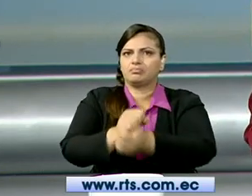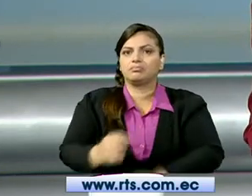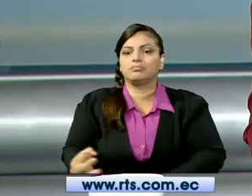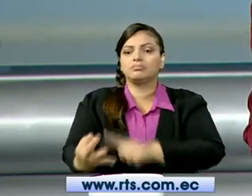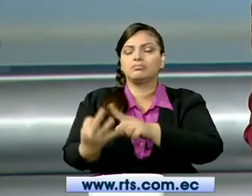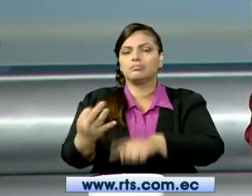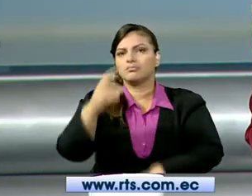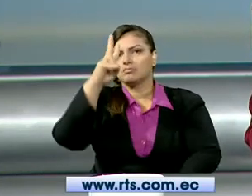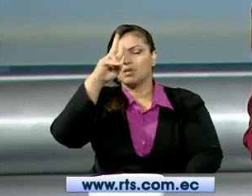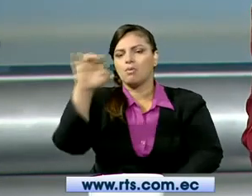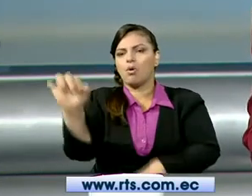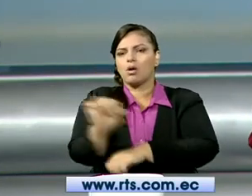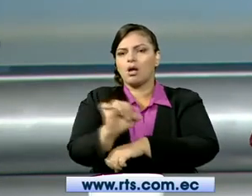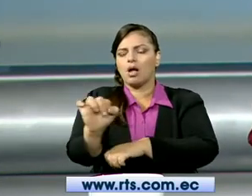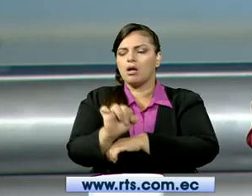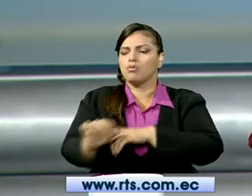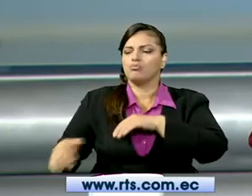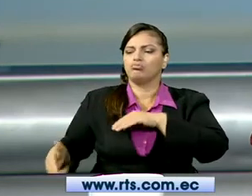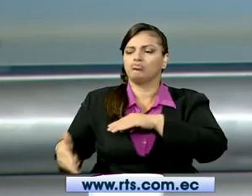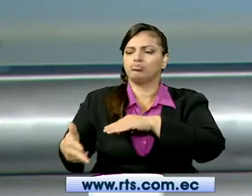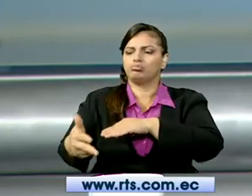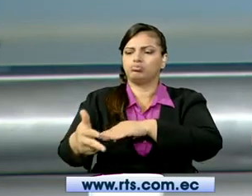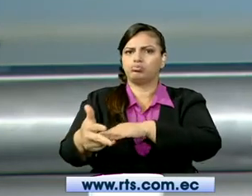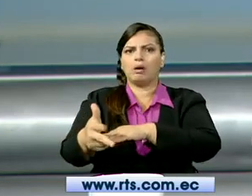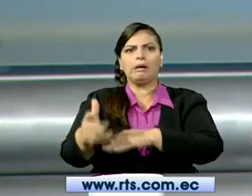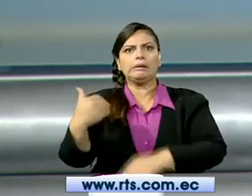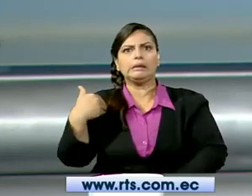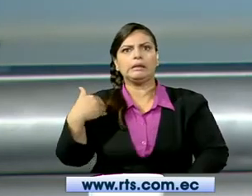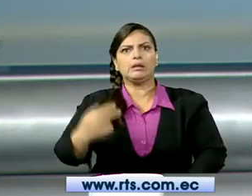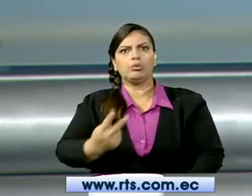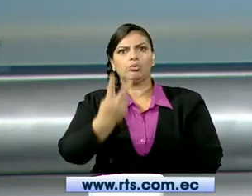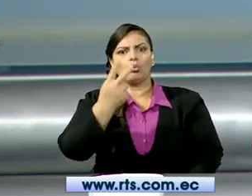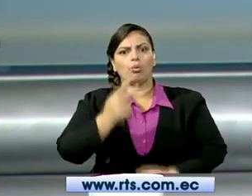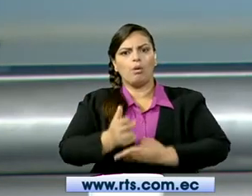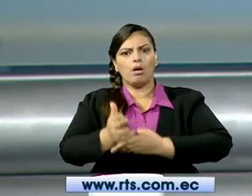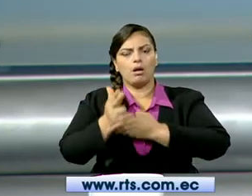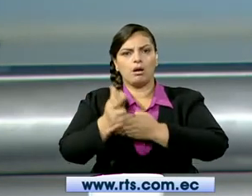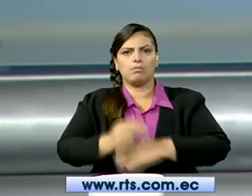movilizaban en un automóvil y portaban dos armas de fuego.